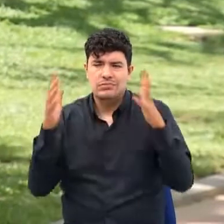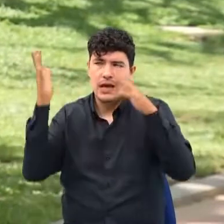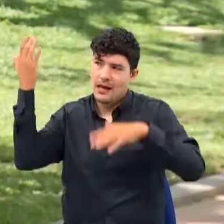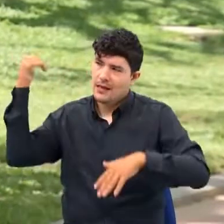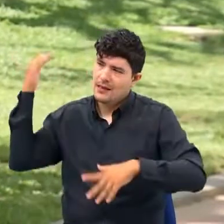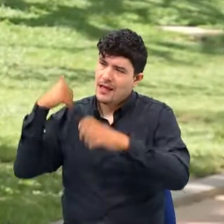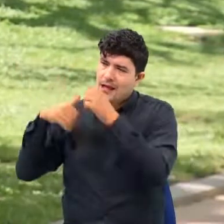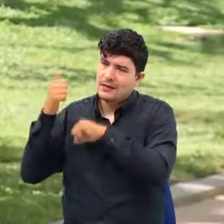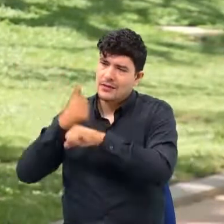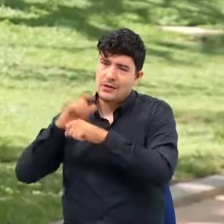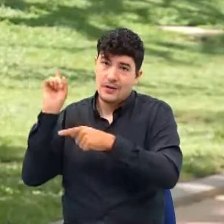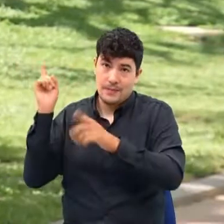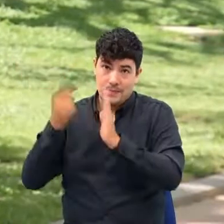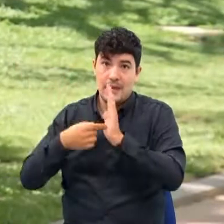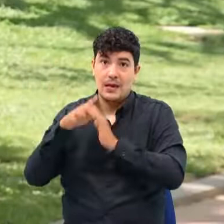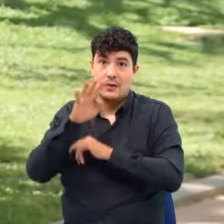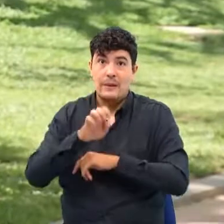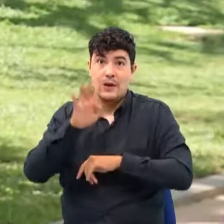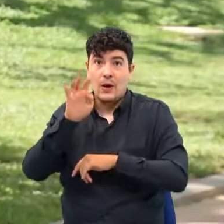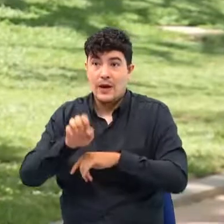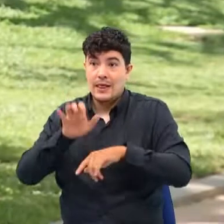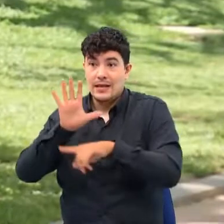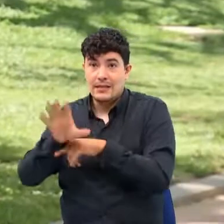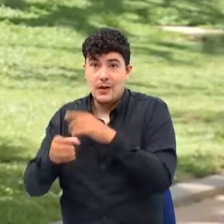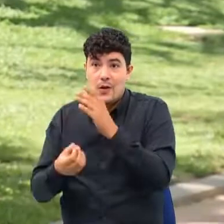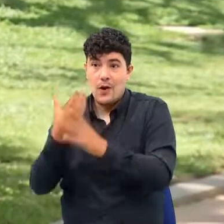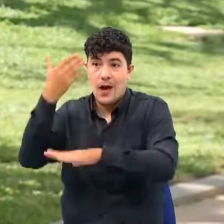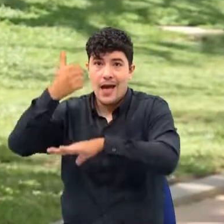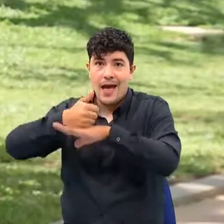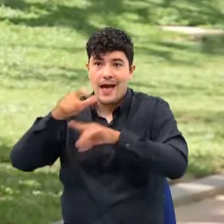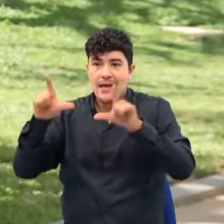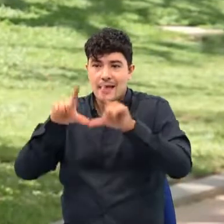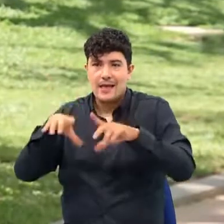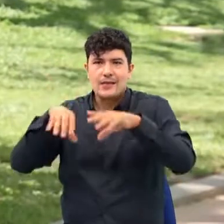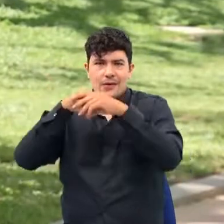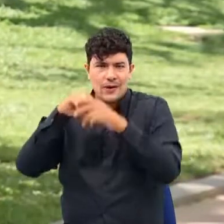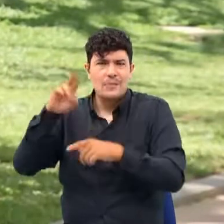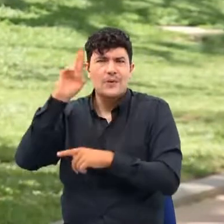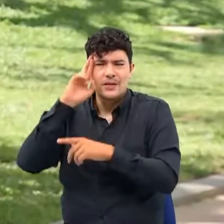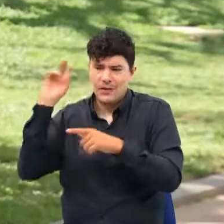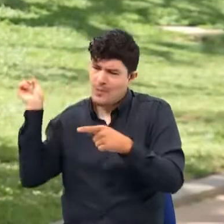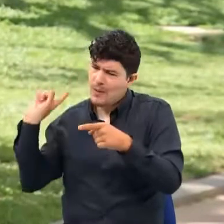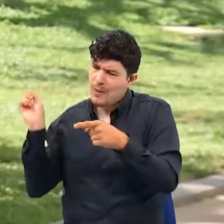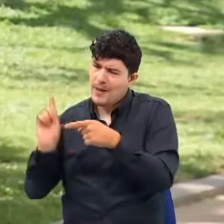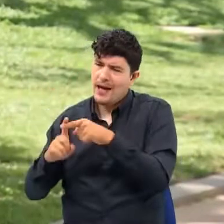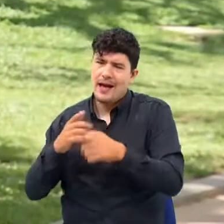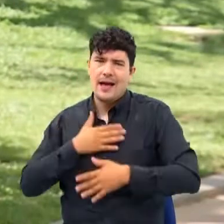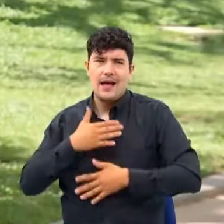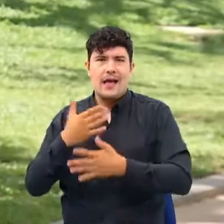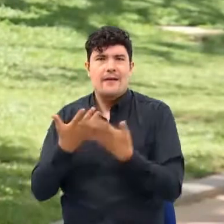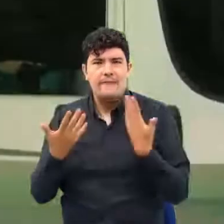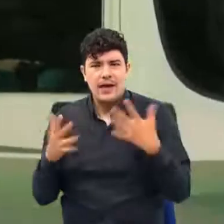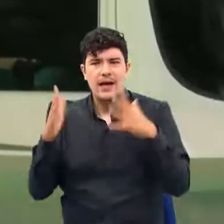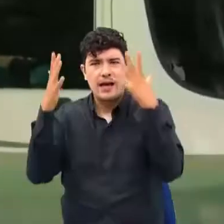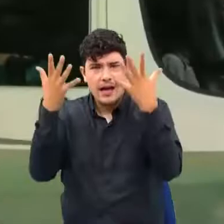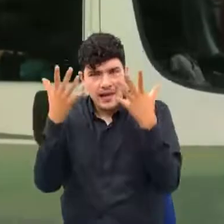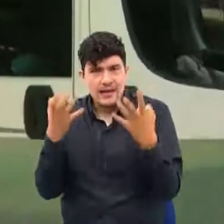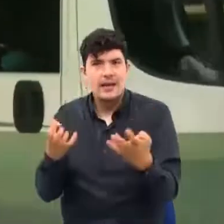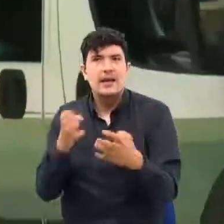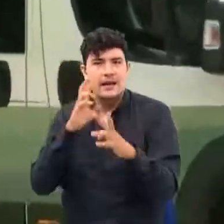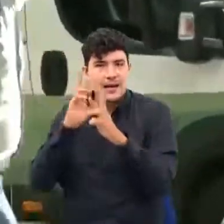años, exactamente en el año 1995 nace el Canal TRO, y por eso han querido acercarse aquí para felicitarnos, para desearnos que no